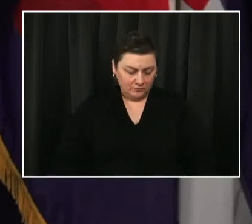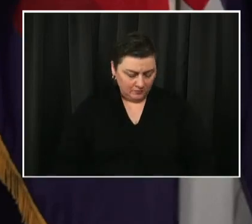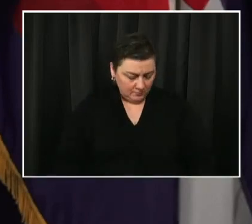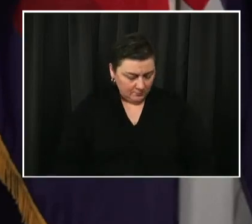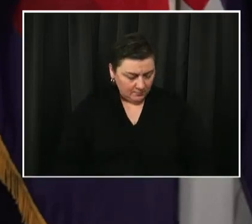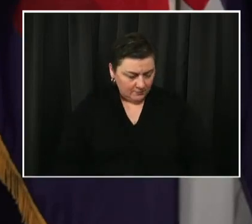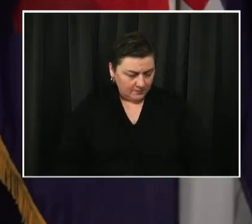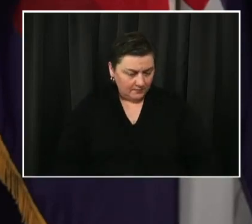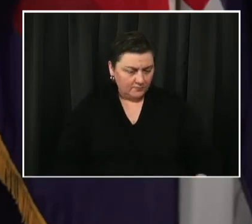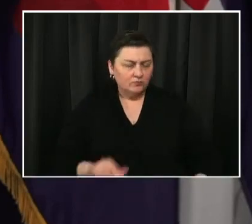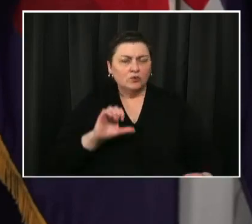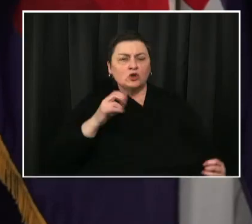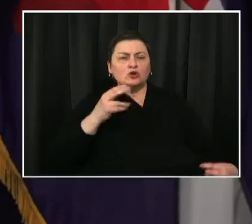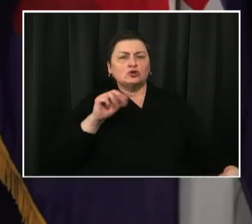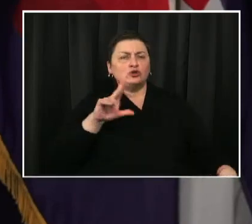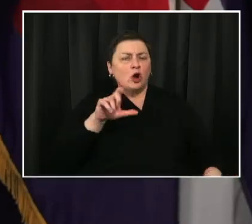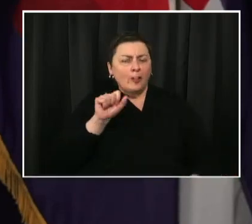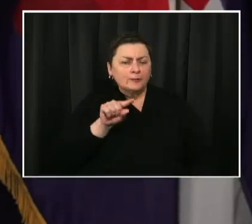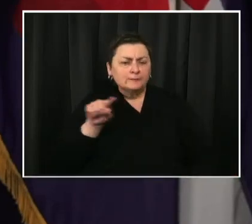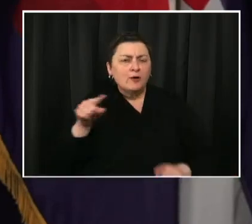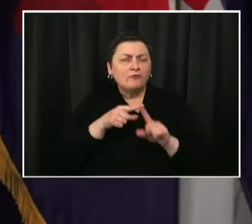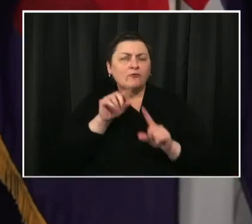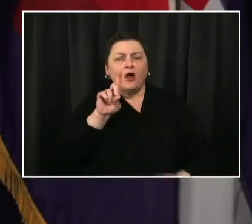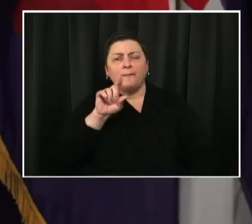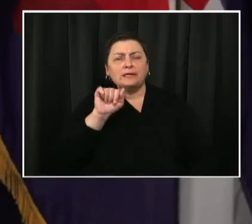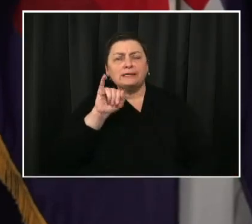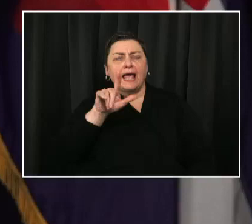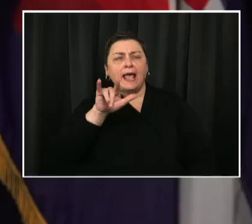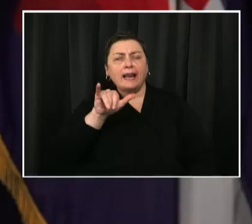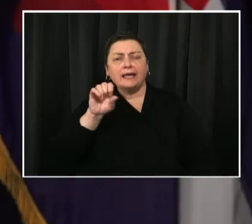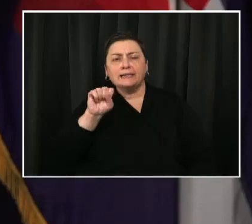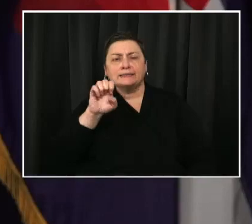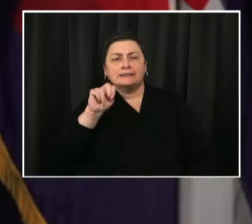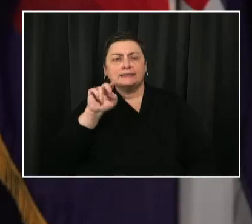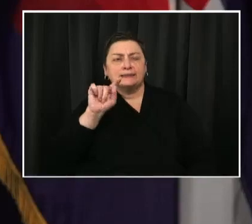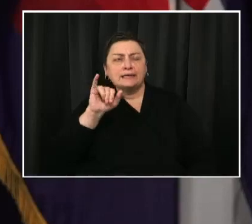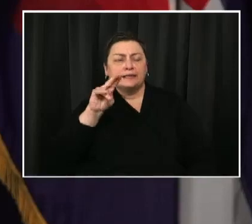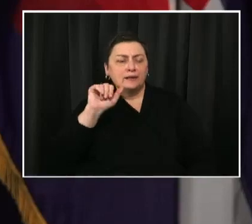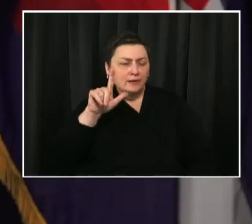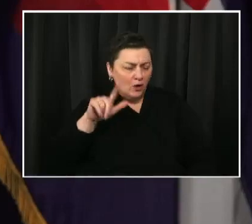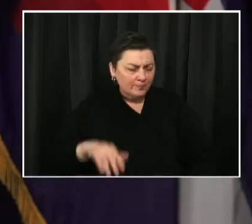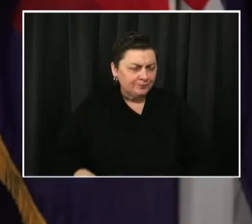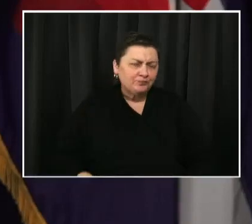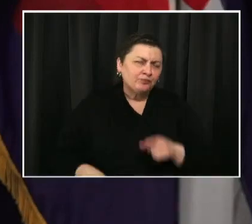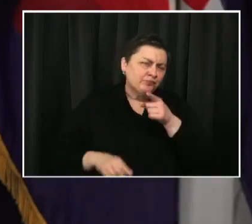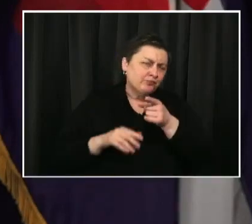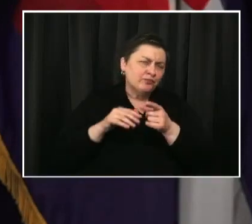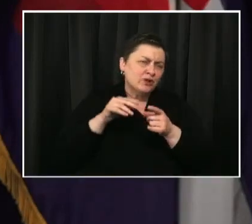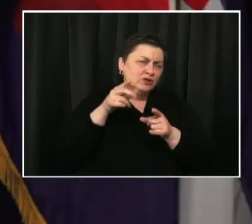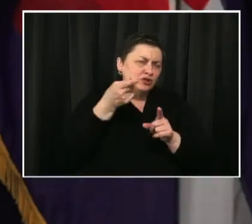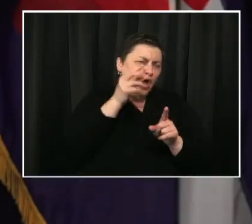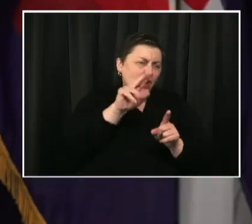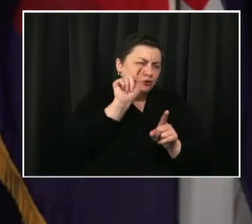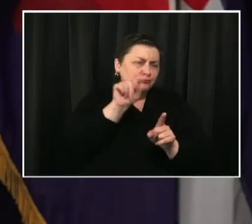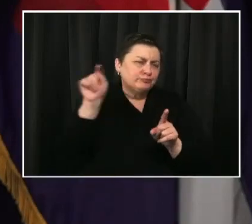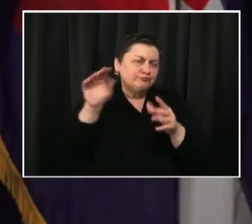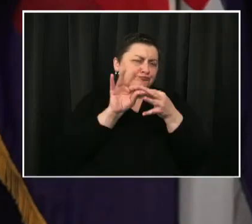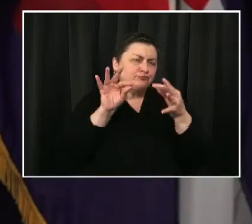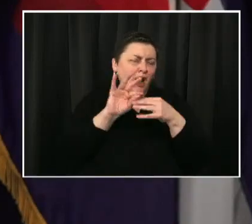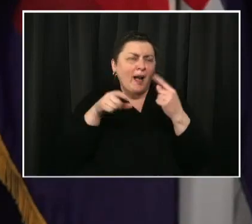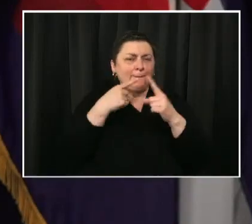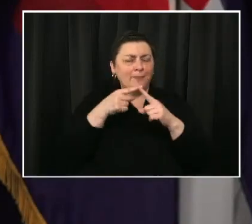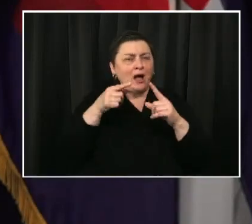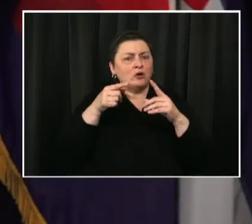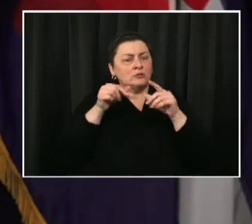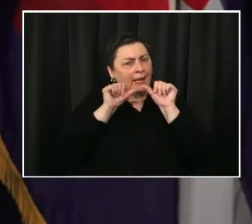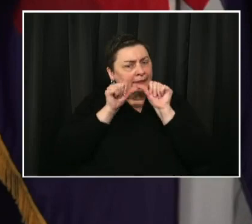Excuse me, Mr. Governor, Charles Ashby from the Grand Junction Daily Sentinel. Notwithstanding what two doctors said about wanting to continue the social